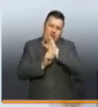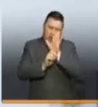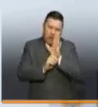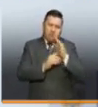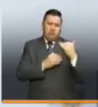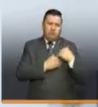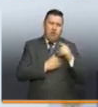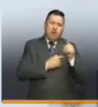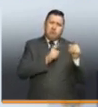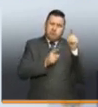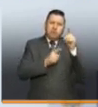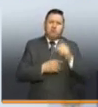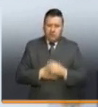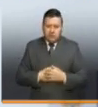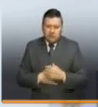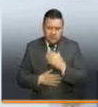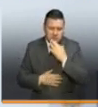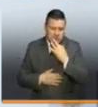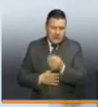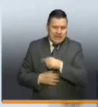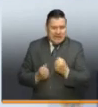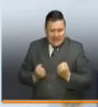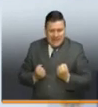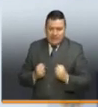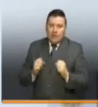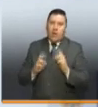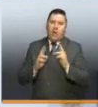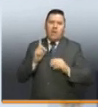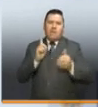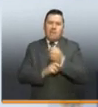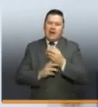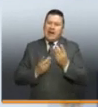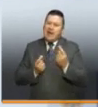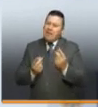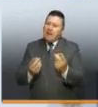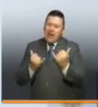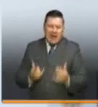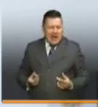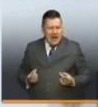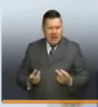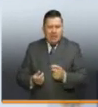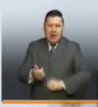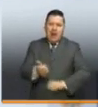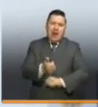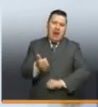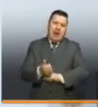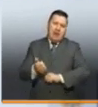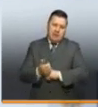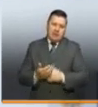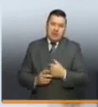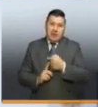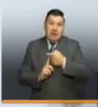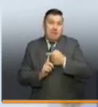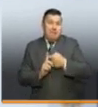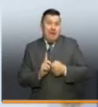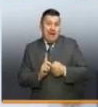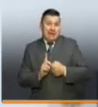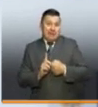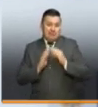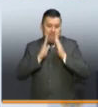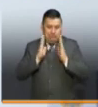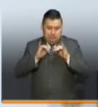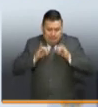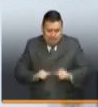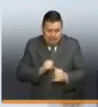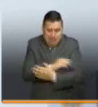corresponsales pero realmente el esfuerzo entonces es llegar a lo más rápidamente posible con apoyos durante este mes de aislamiento